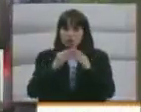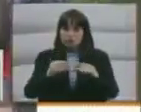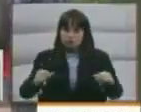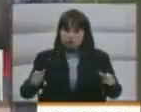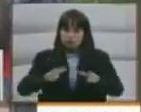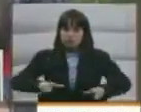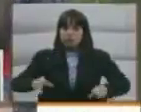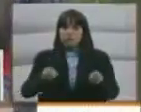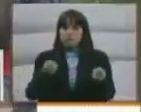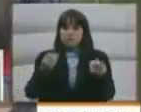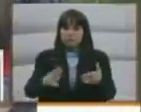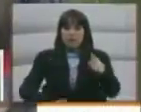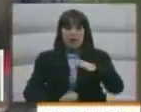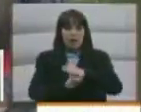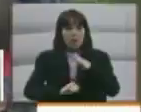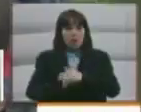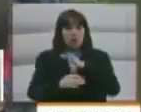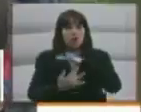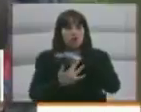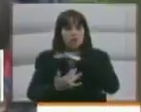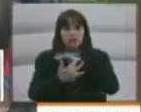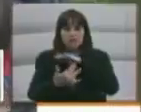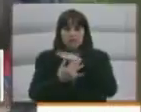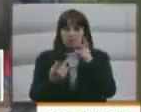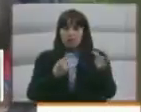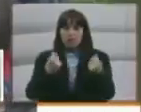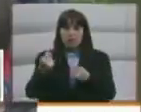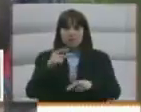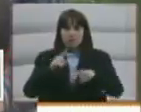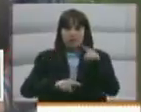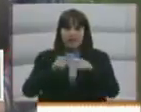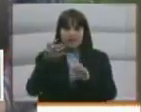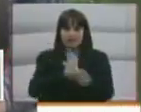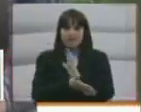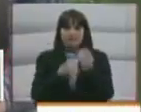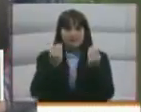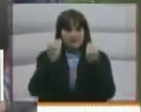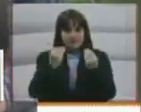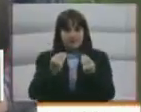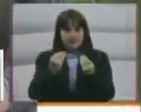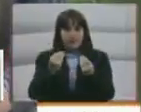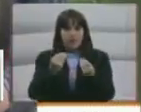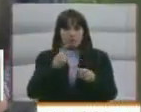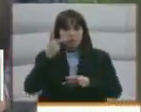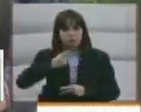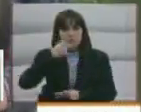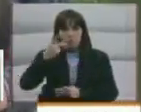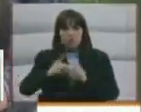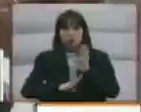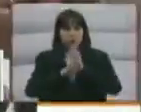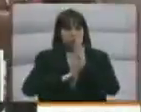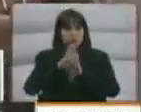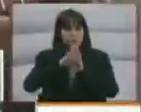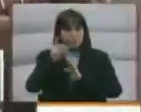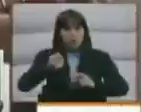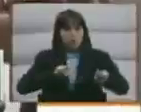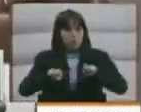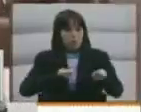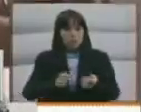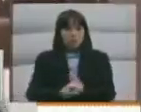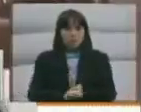y económico, la reivindicación histórica y cultural y su acceso oportuno a las políticas de desarrollo agrícola que promueve el Estado. ¡Hoy te cuento